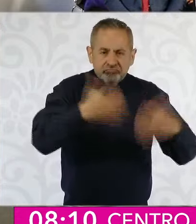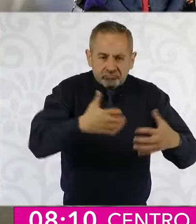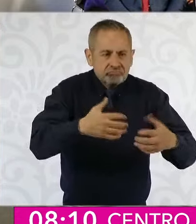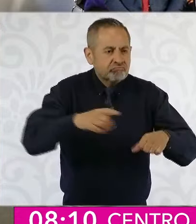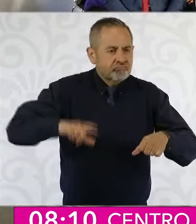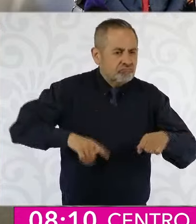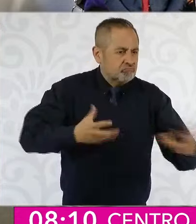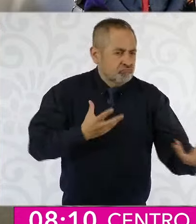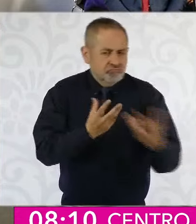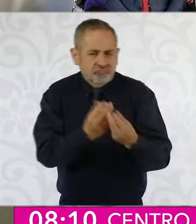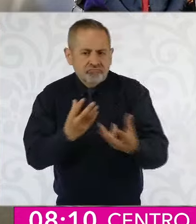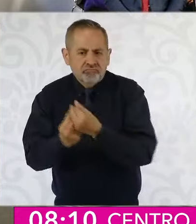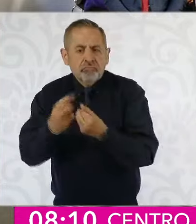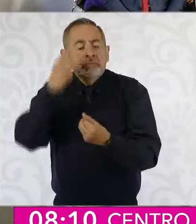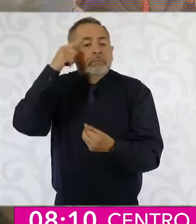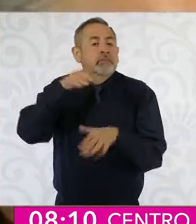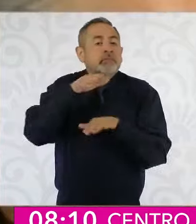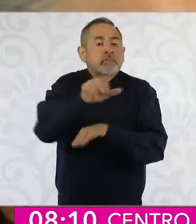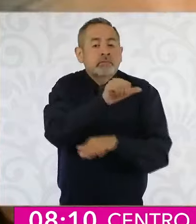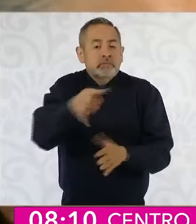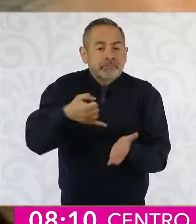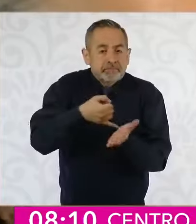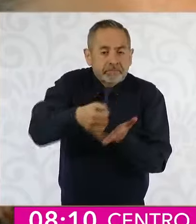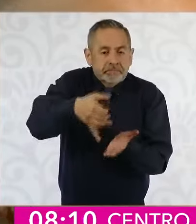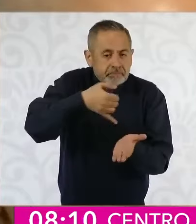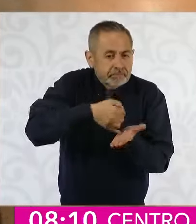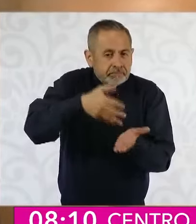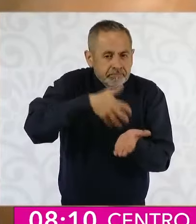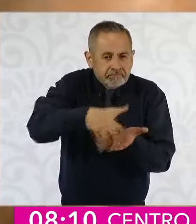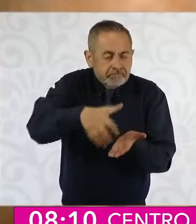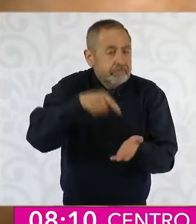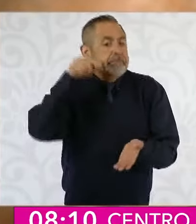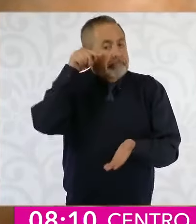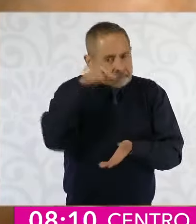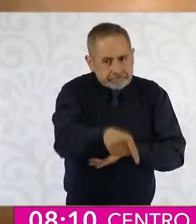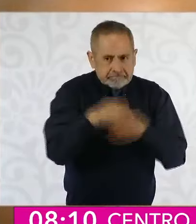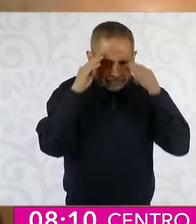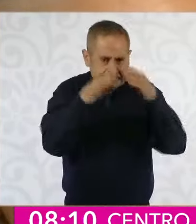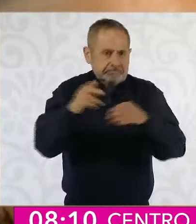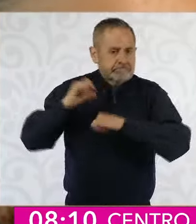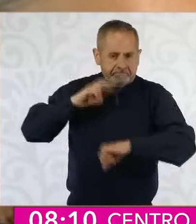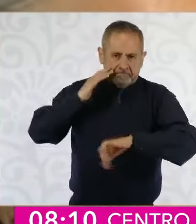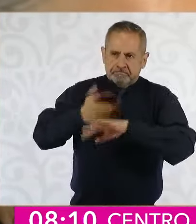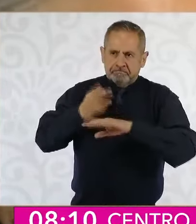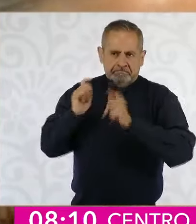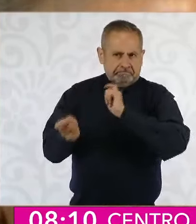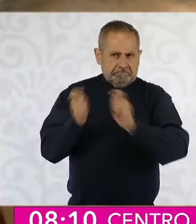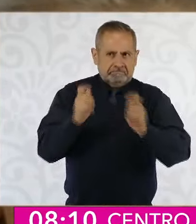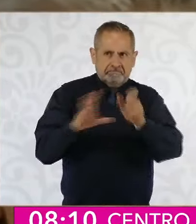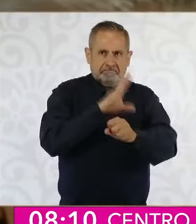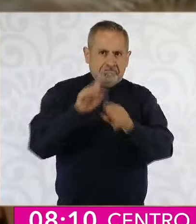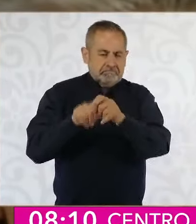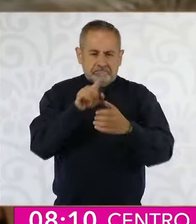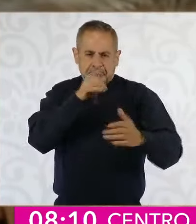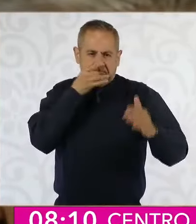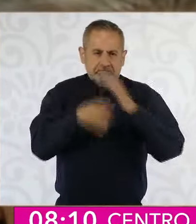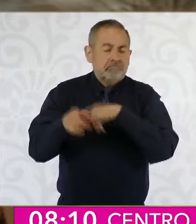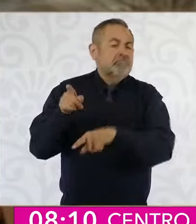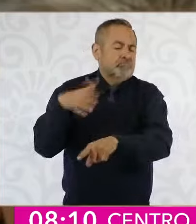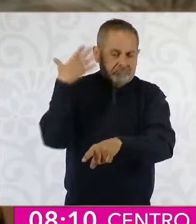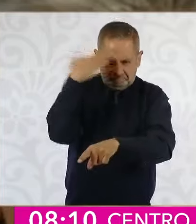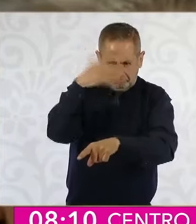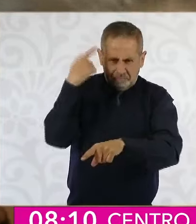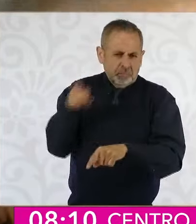gobierno para que la agricultura sea una actividad mucho más sostenible y mucho más productiva. Pues tiene